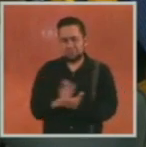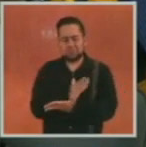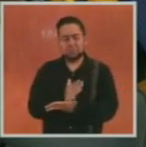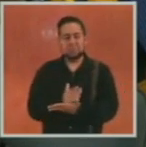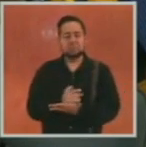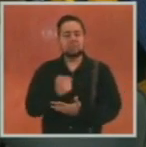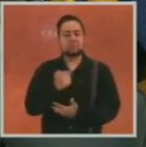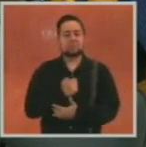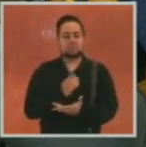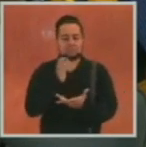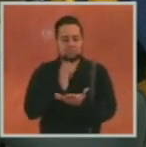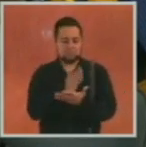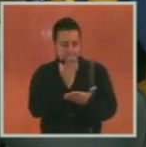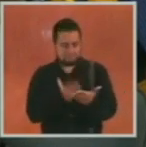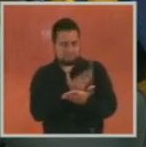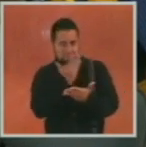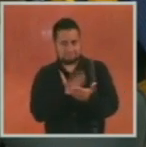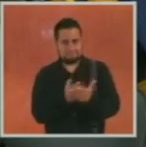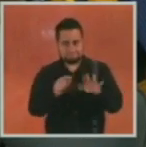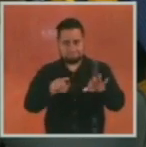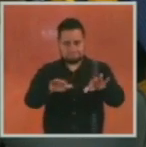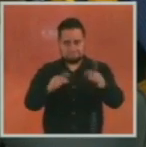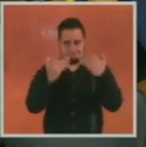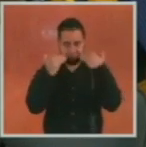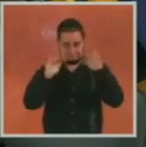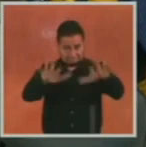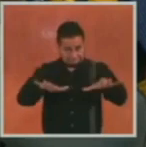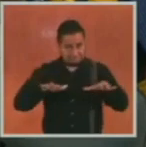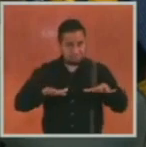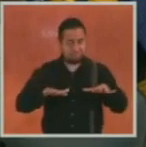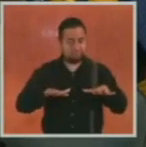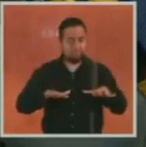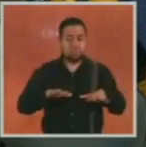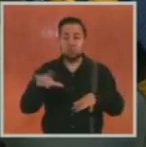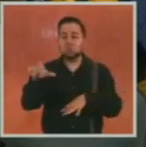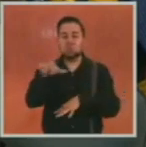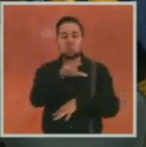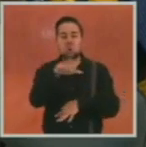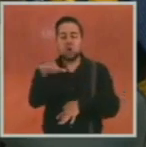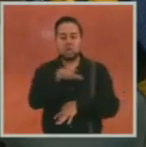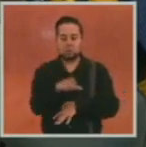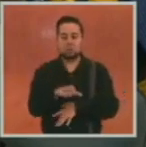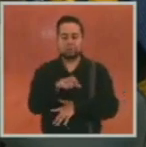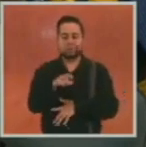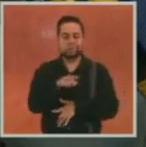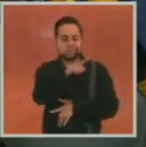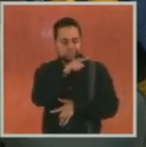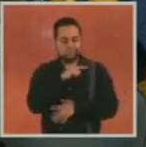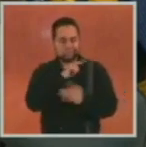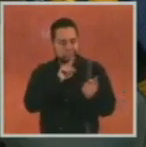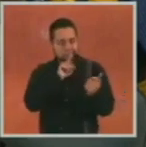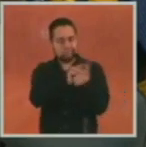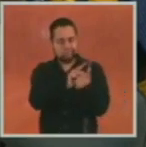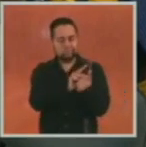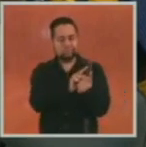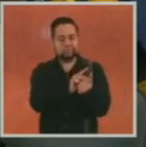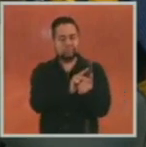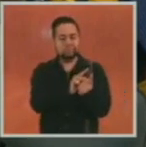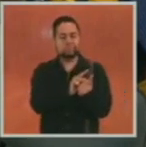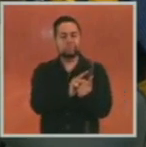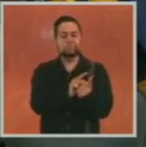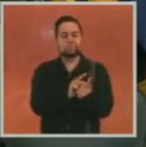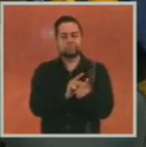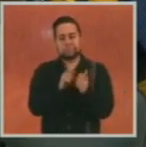único que le solicito públicamente es ver cuándo podría haber un acercamiento con usted